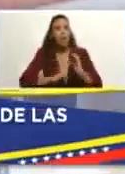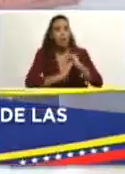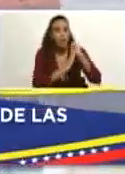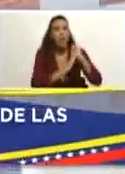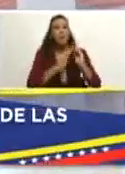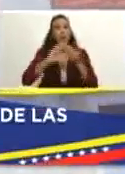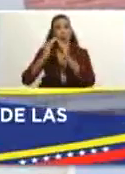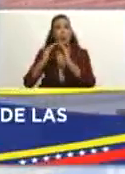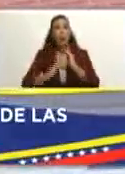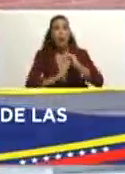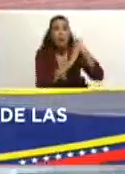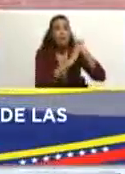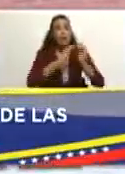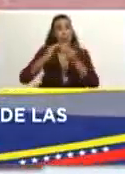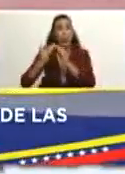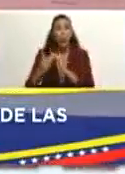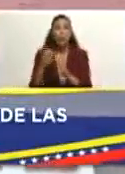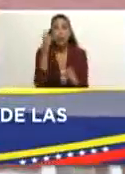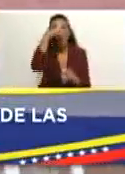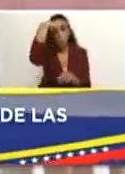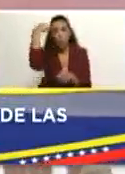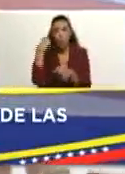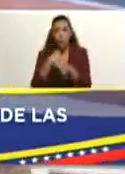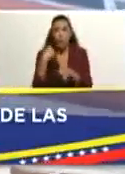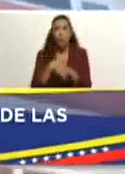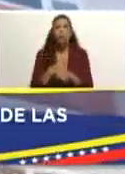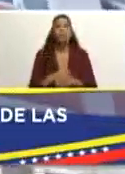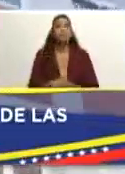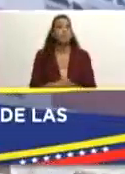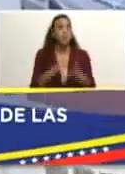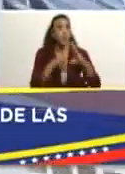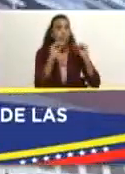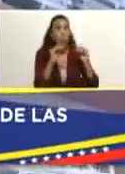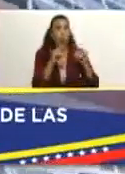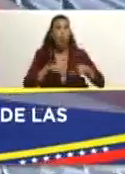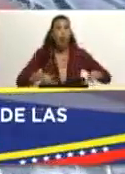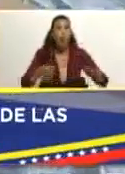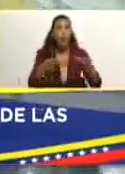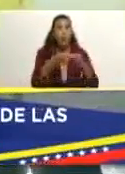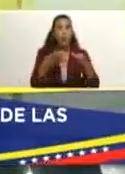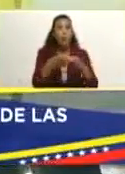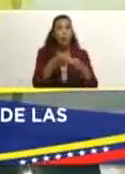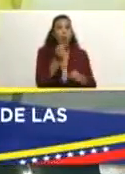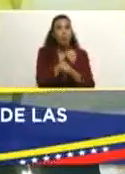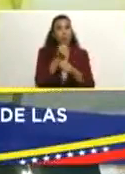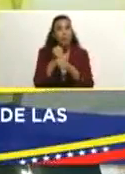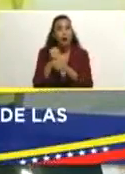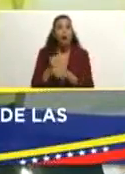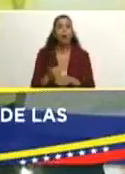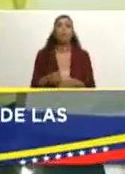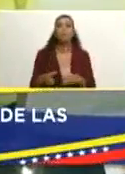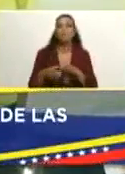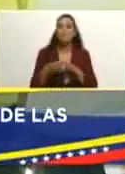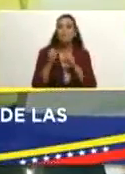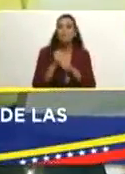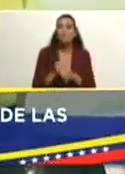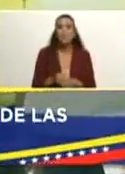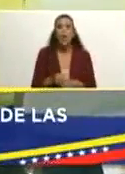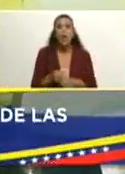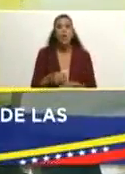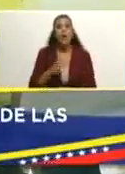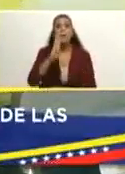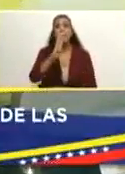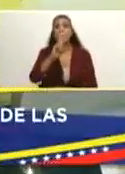de comunidad, los obreros, y mire, aquí tenemos este gran equipo de trabajadores, presidente. La brigada, mira, aquí